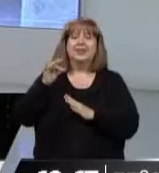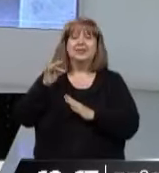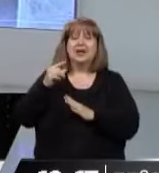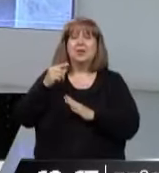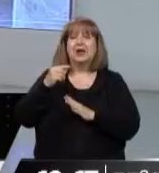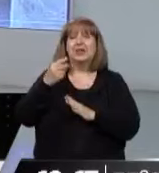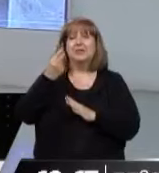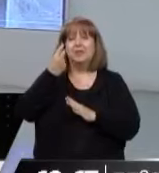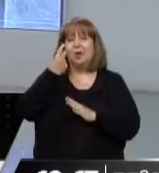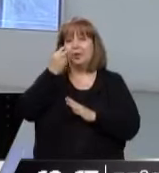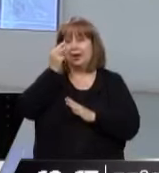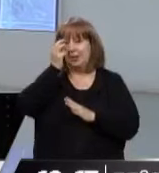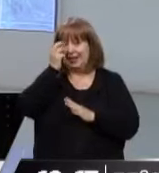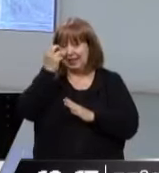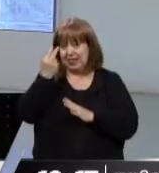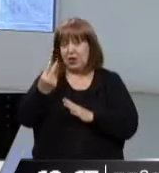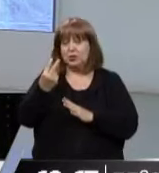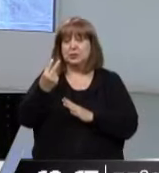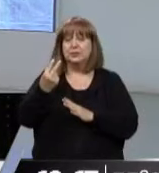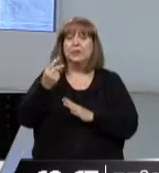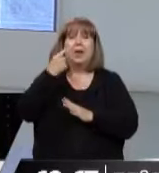En diciembre 2022,